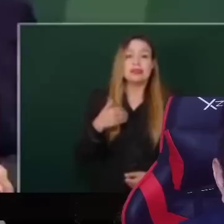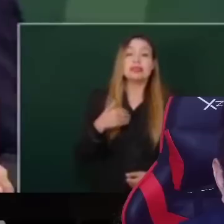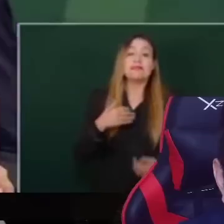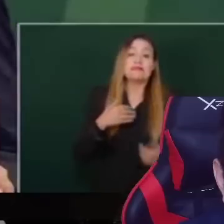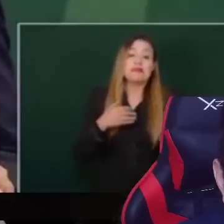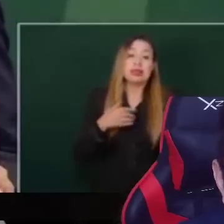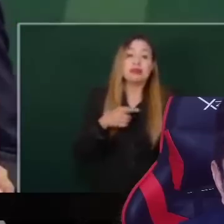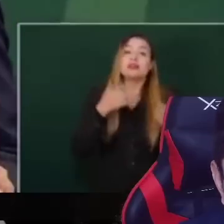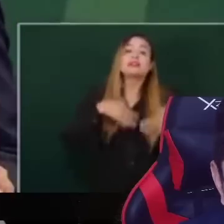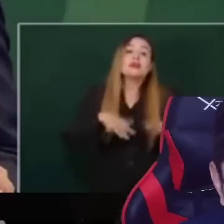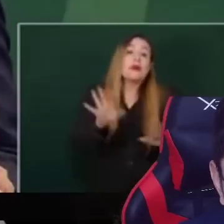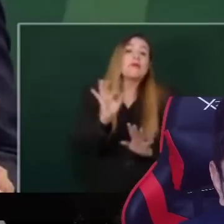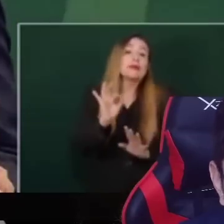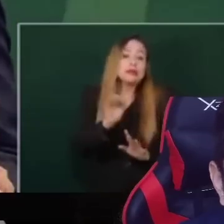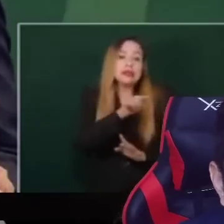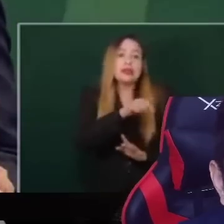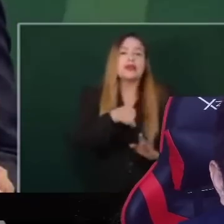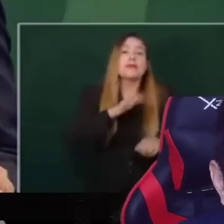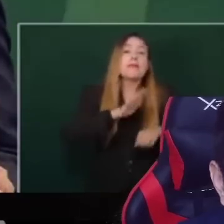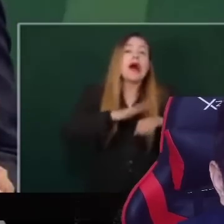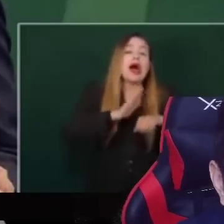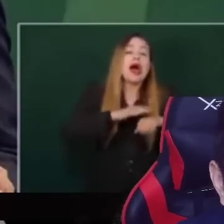educados.